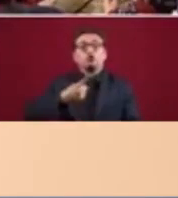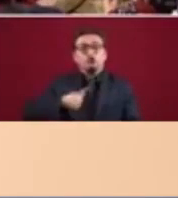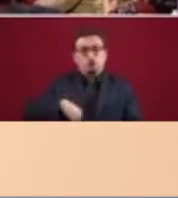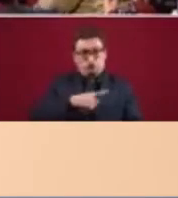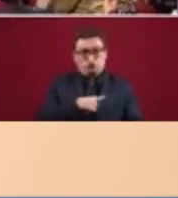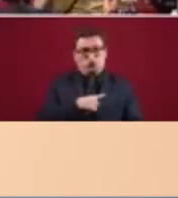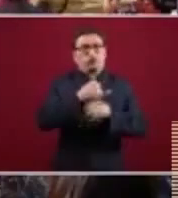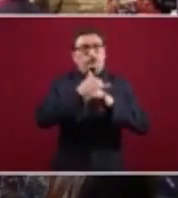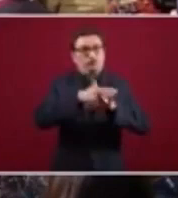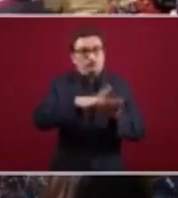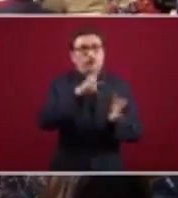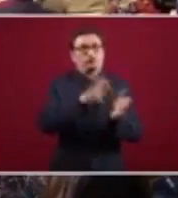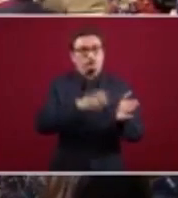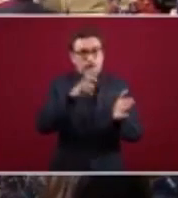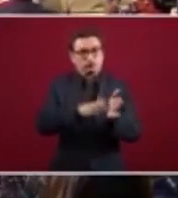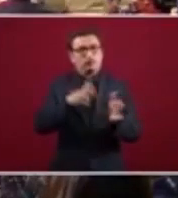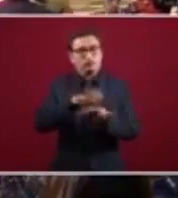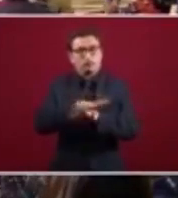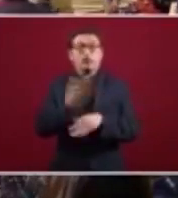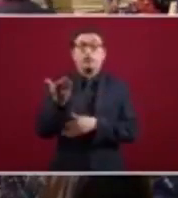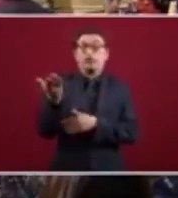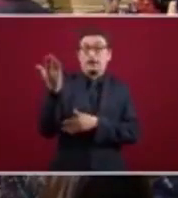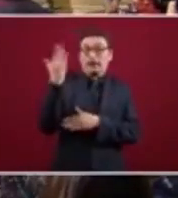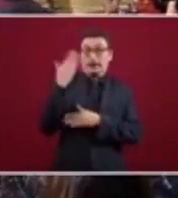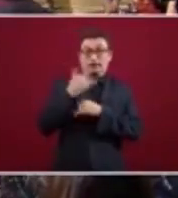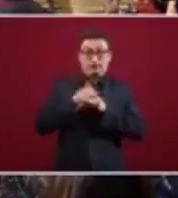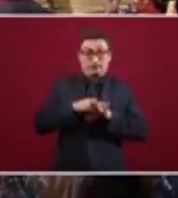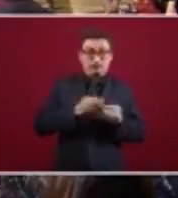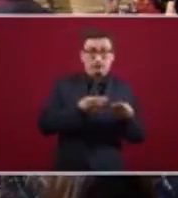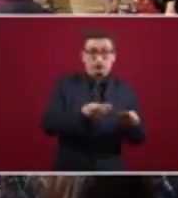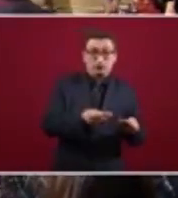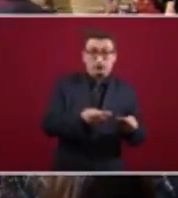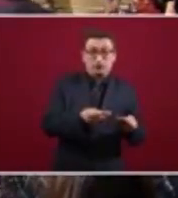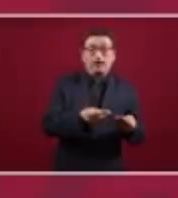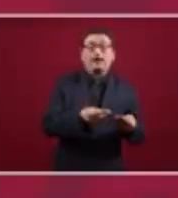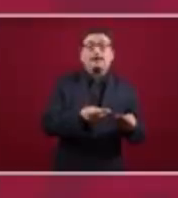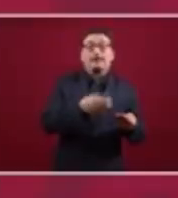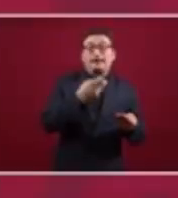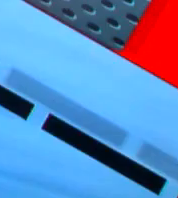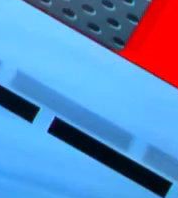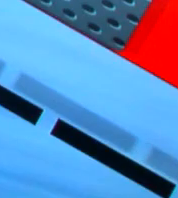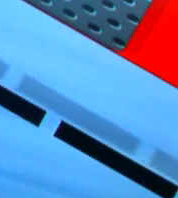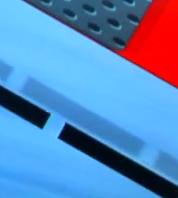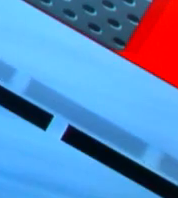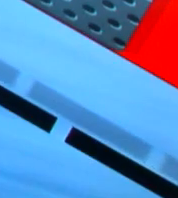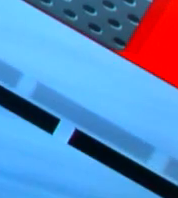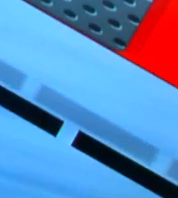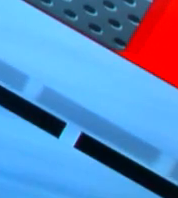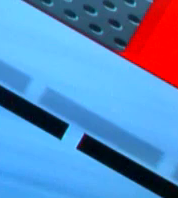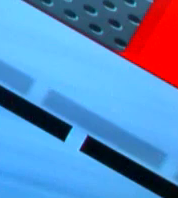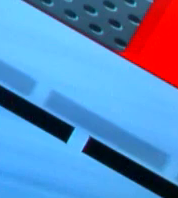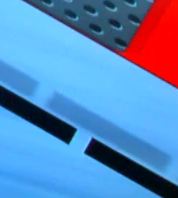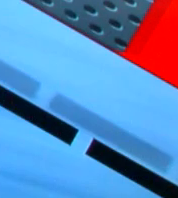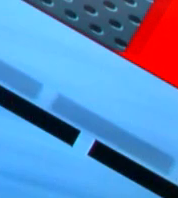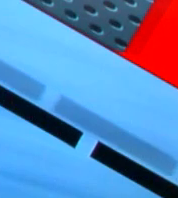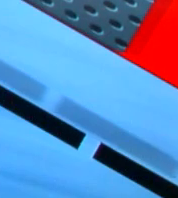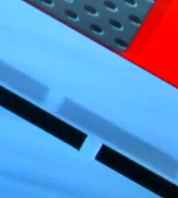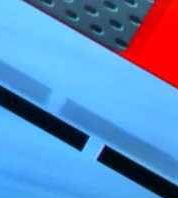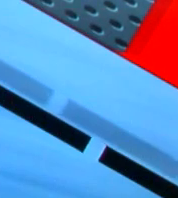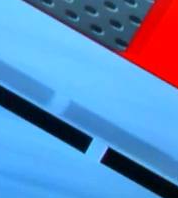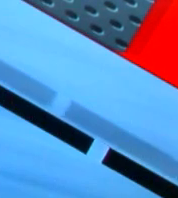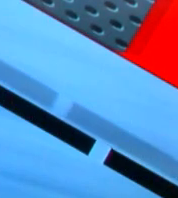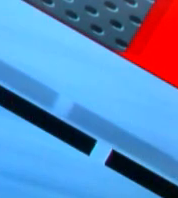rectificamos la información que habíamos dado el día anterior. Entonces, que sí